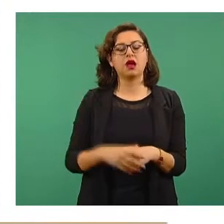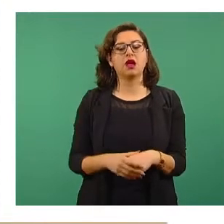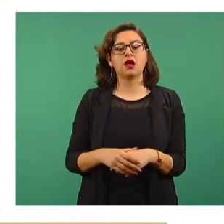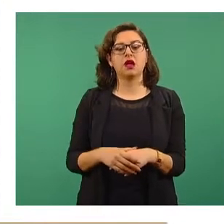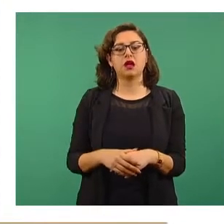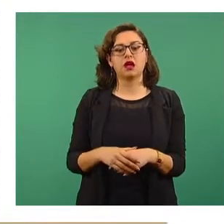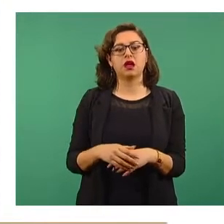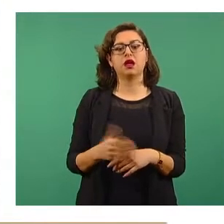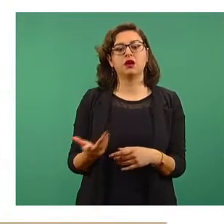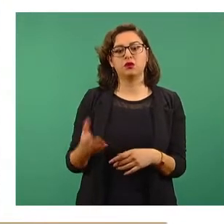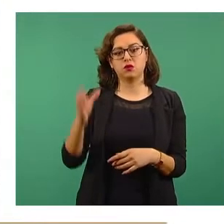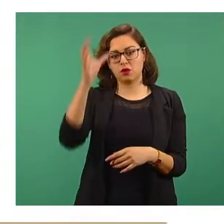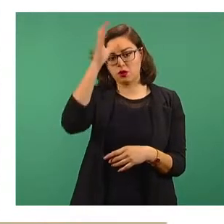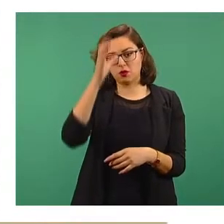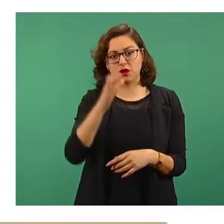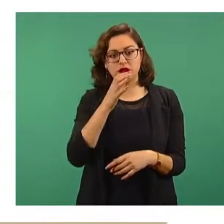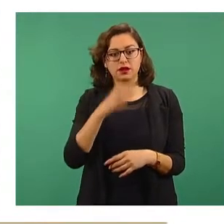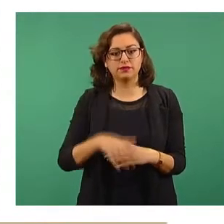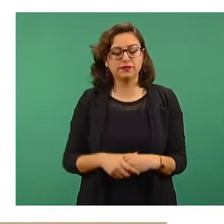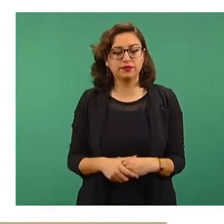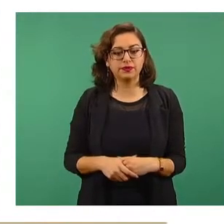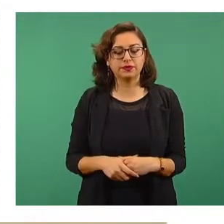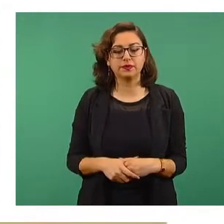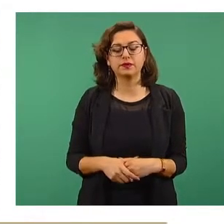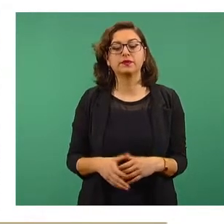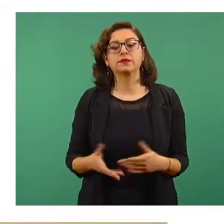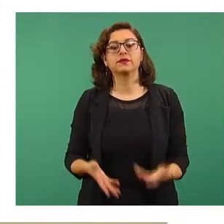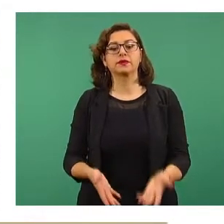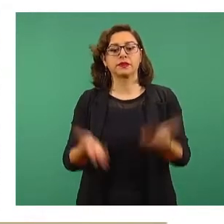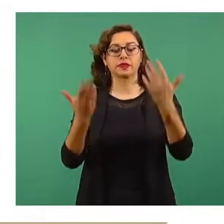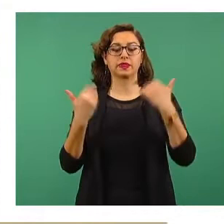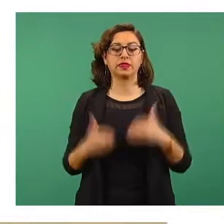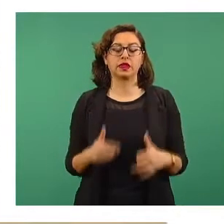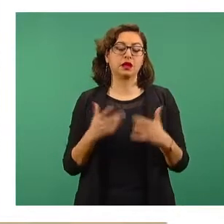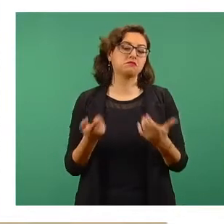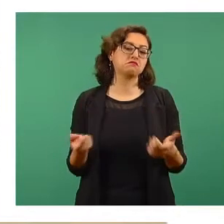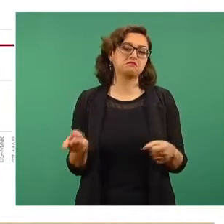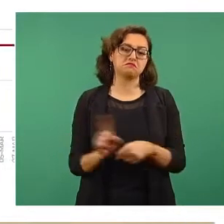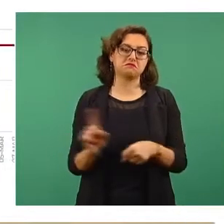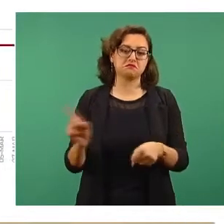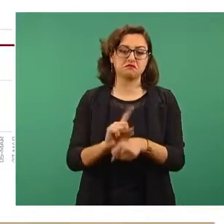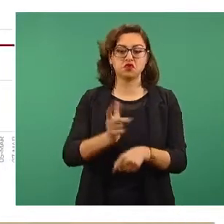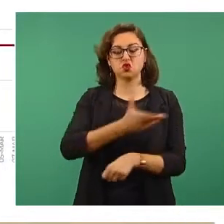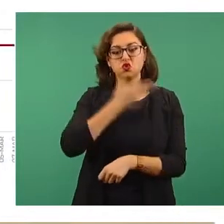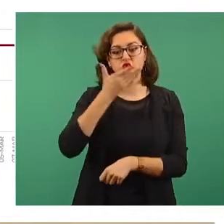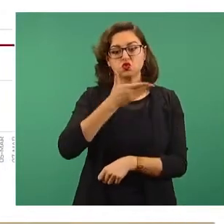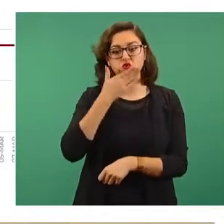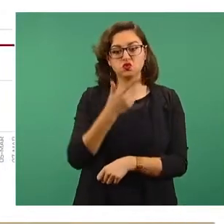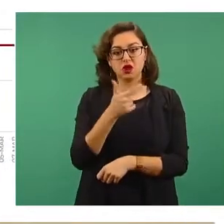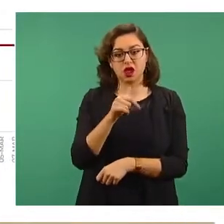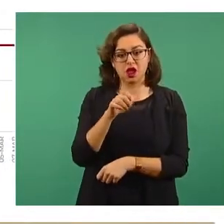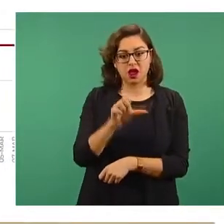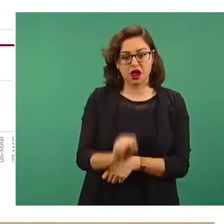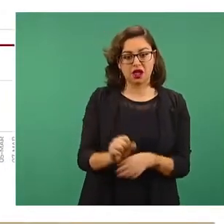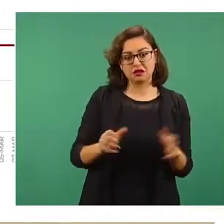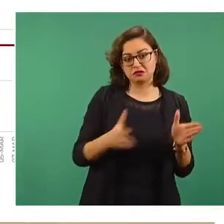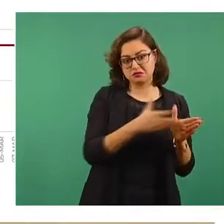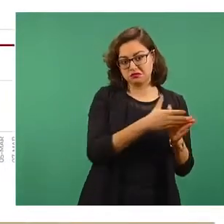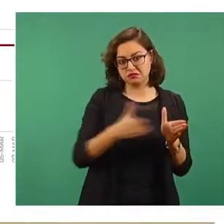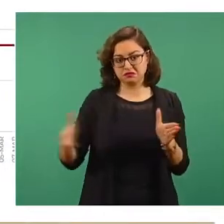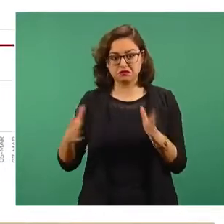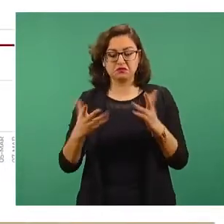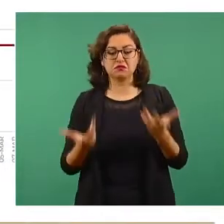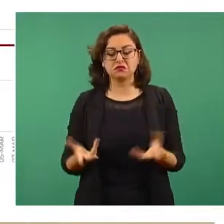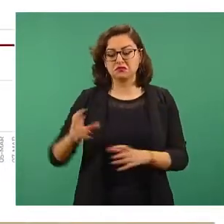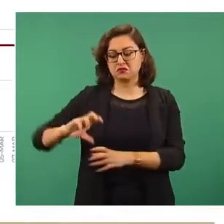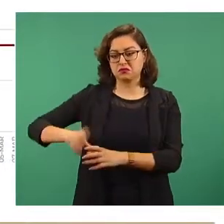Coahuila. Finalmente, en los precios promedio diarios del gas LP al 10 de marzo, el gas en cilindro registró